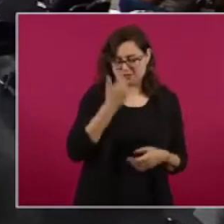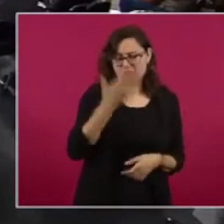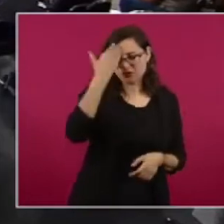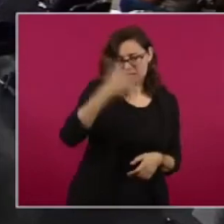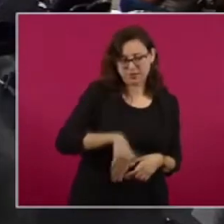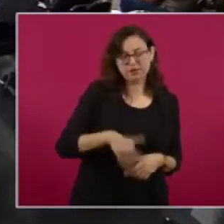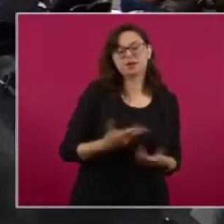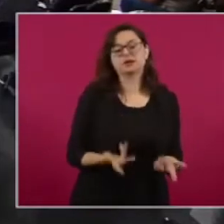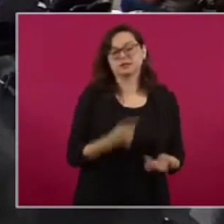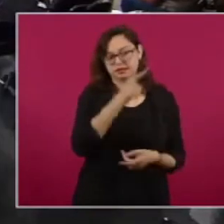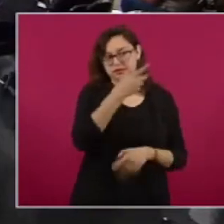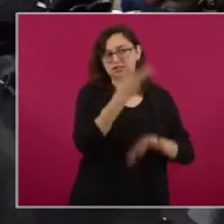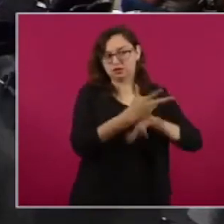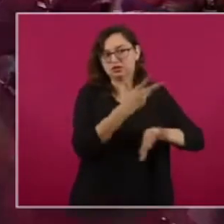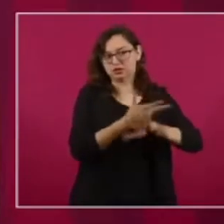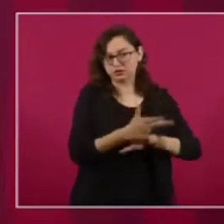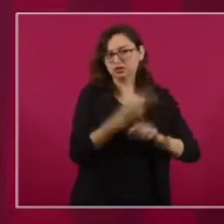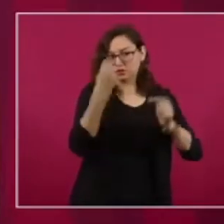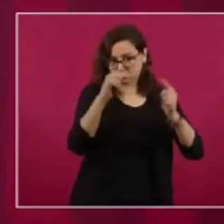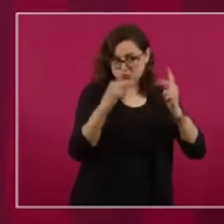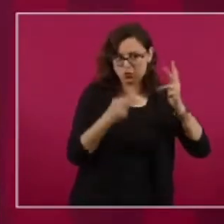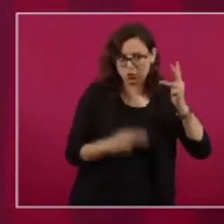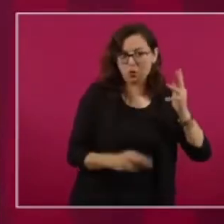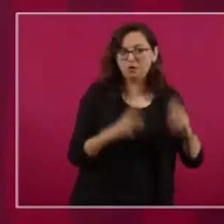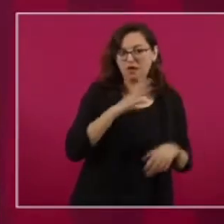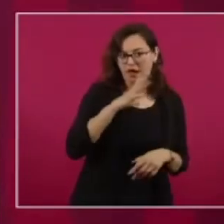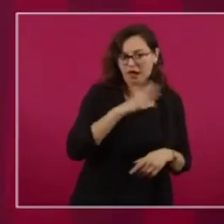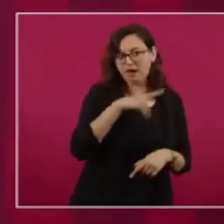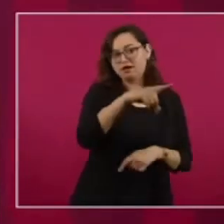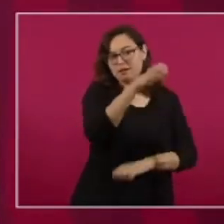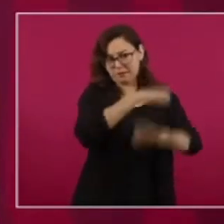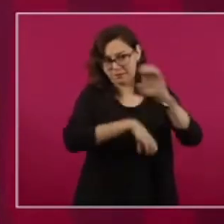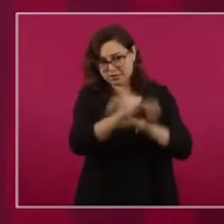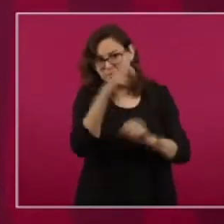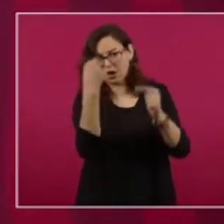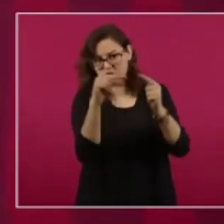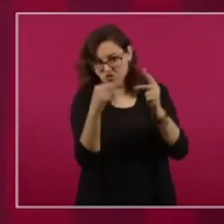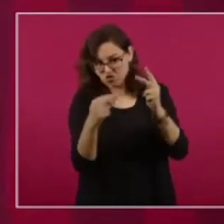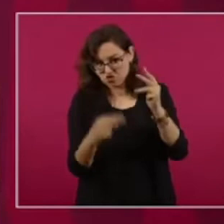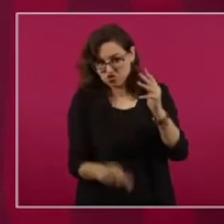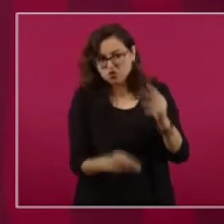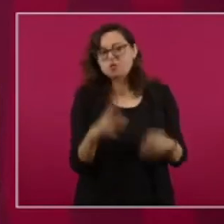en los juzgados de Estados Unidos y también la empresa.